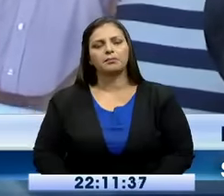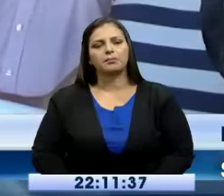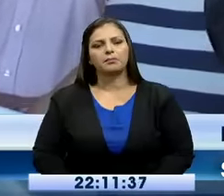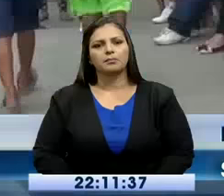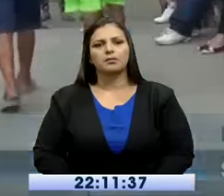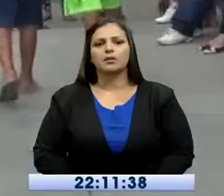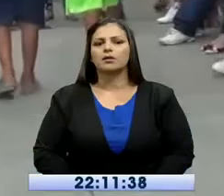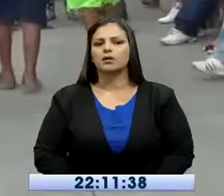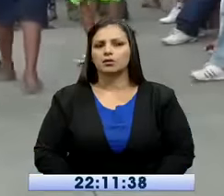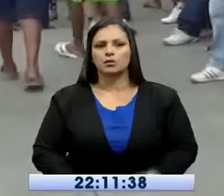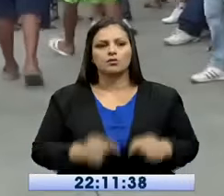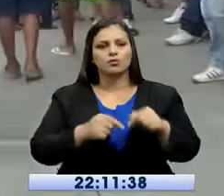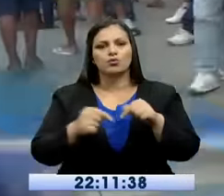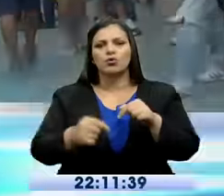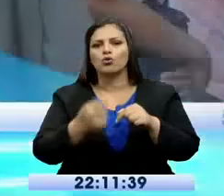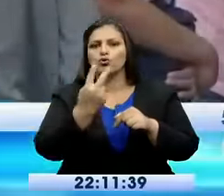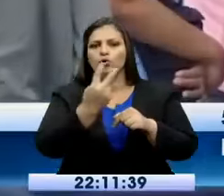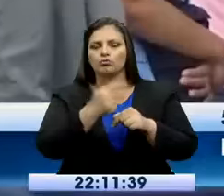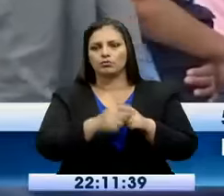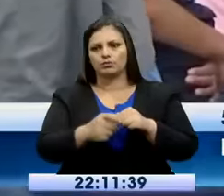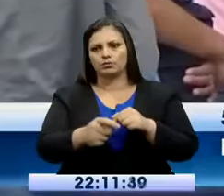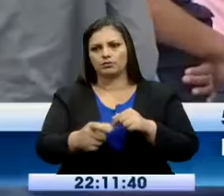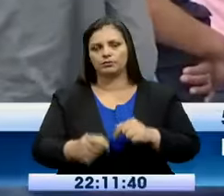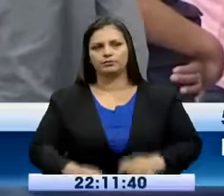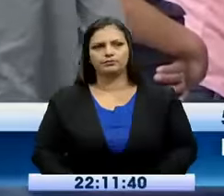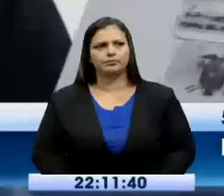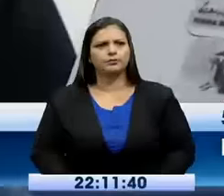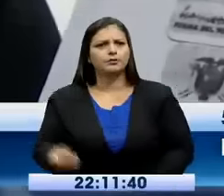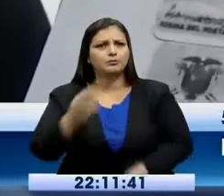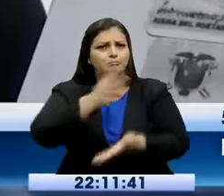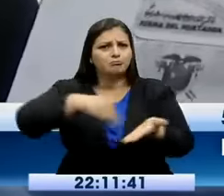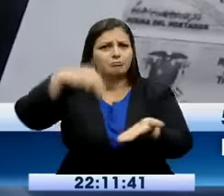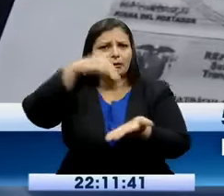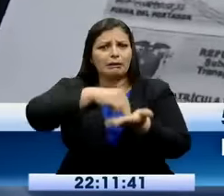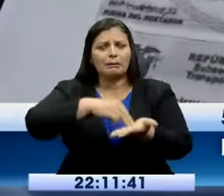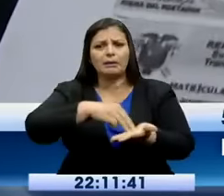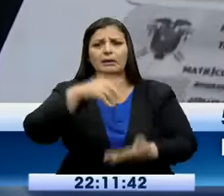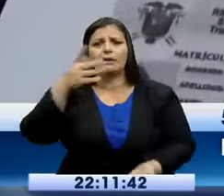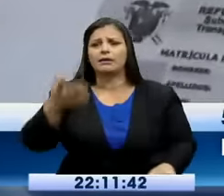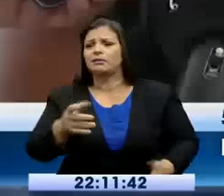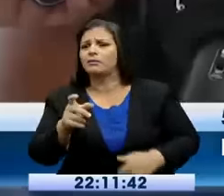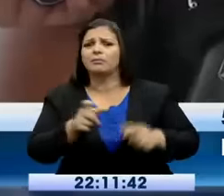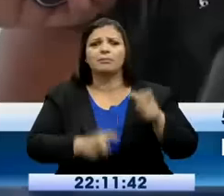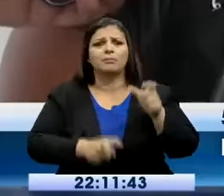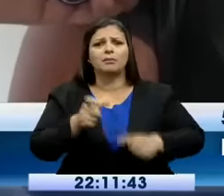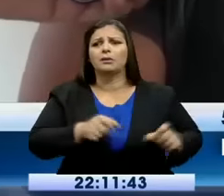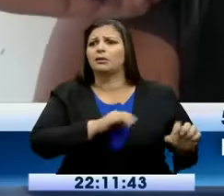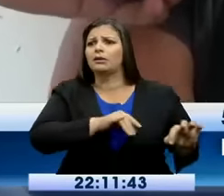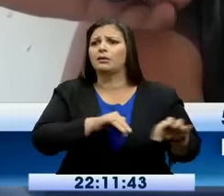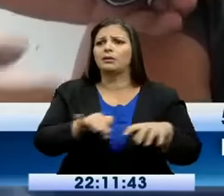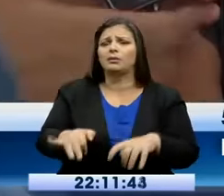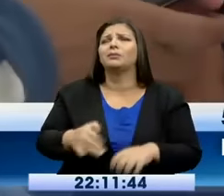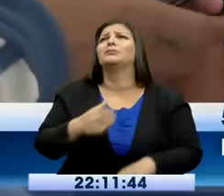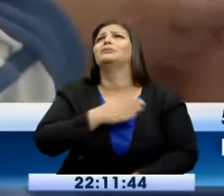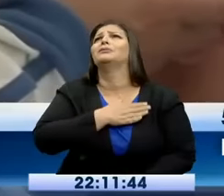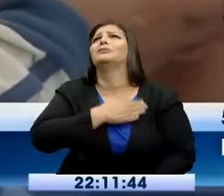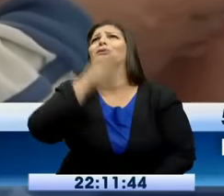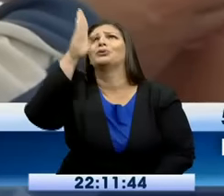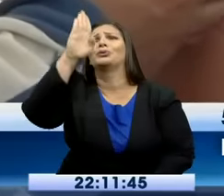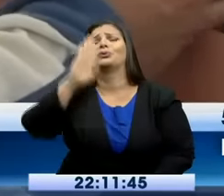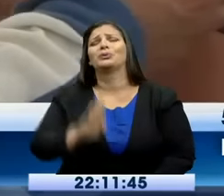dos tripulantes. En el puerto Manavita se concentraron decenas de familiares de los pescadores que salieron a faenas. Tengo fe en Dios y en la